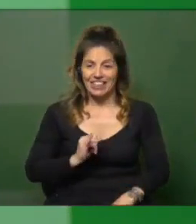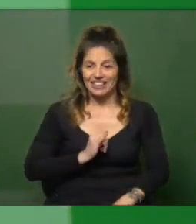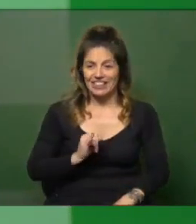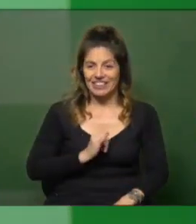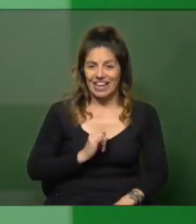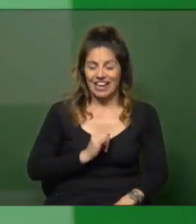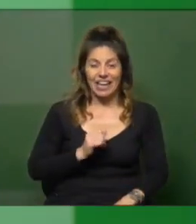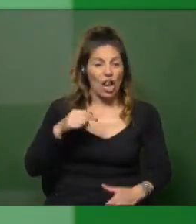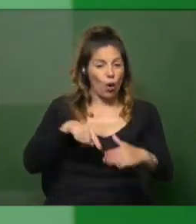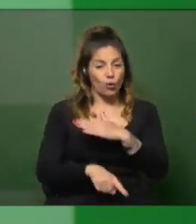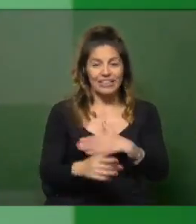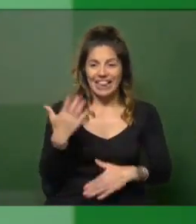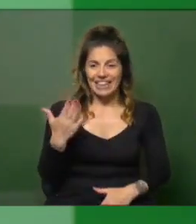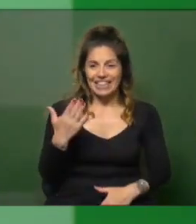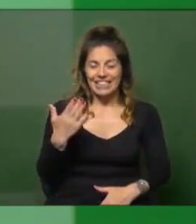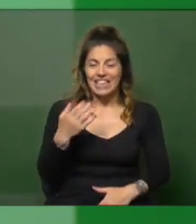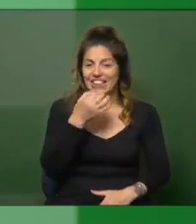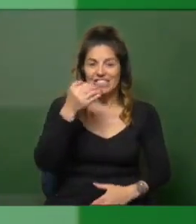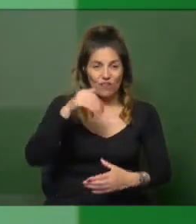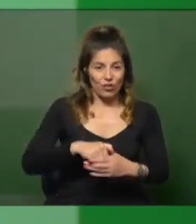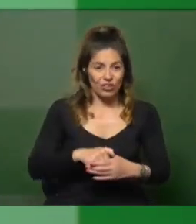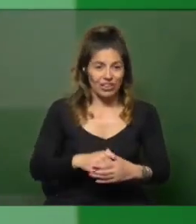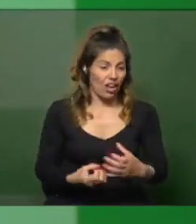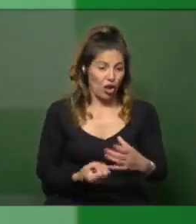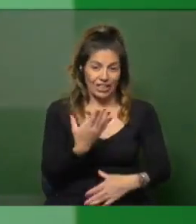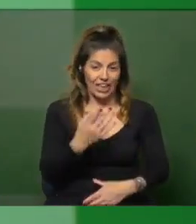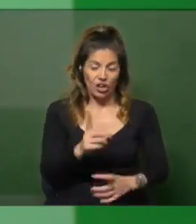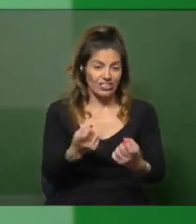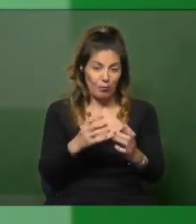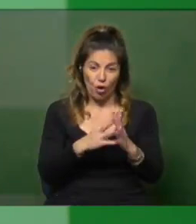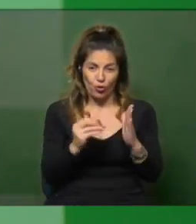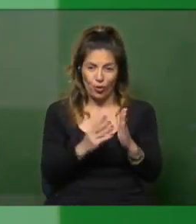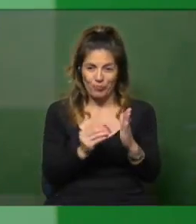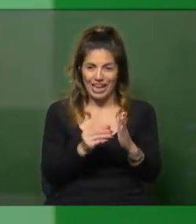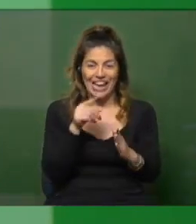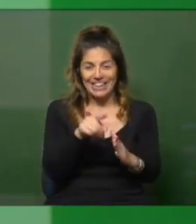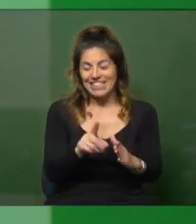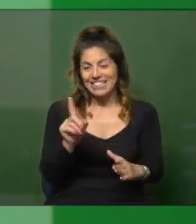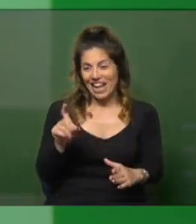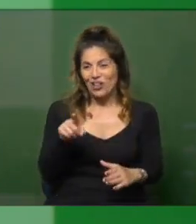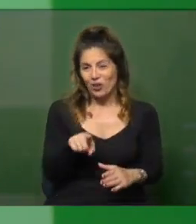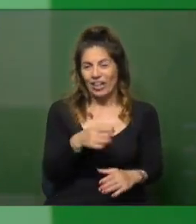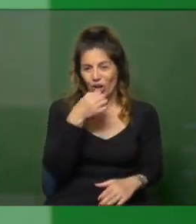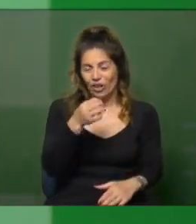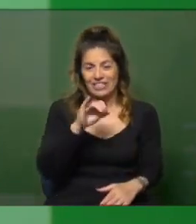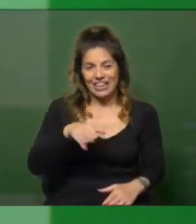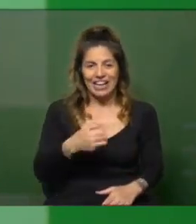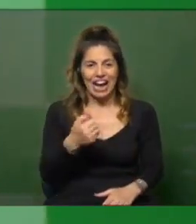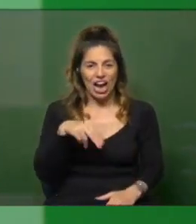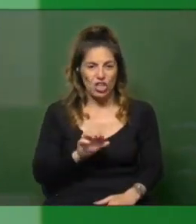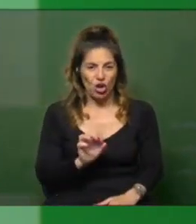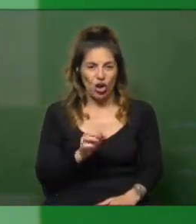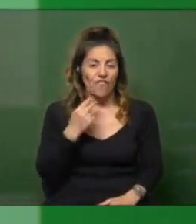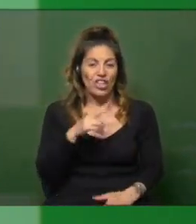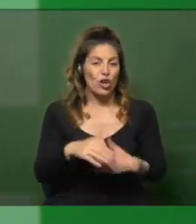la ultraderecha dice voten al al original no no no precisamos copia en esa lógica es lo que dice hano que estamos viendo